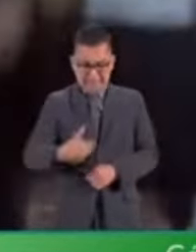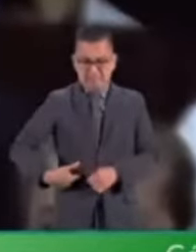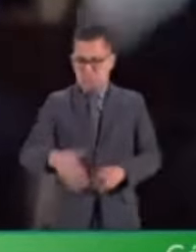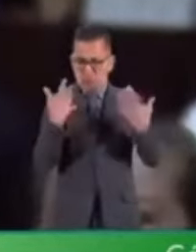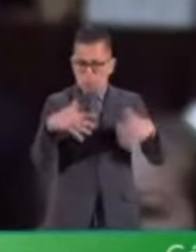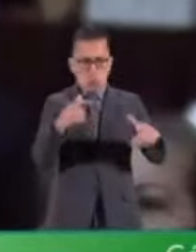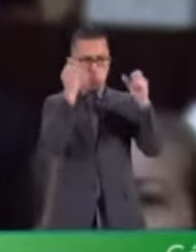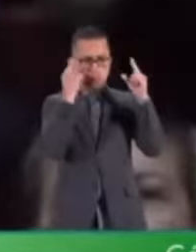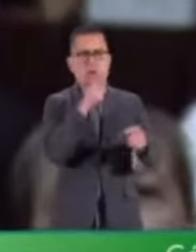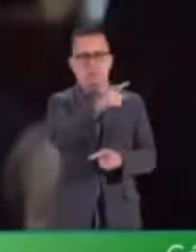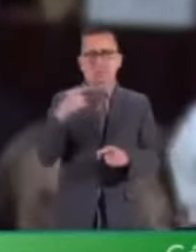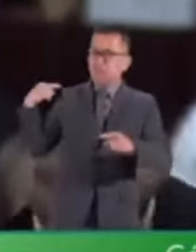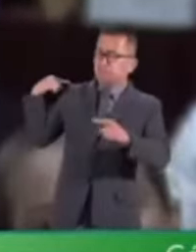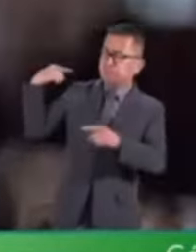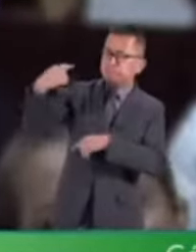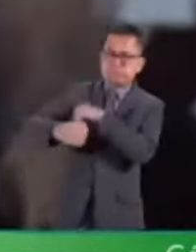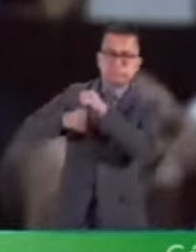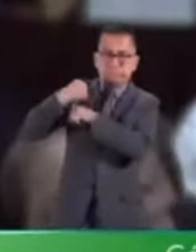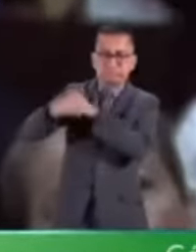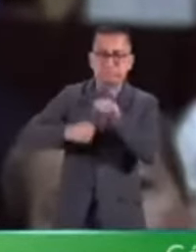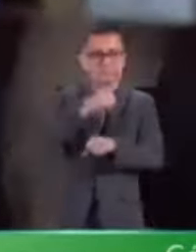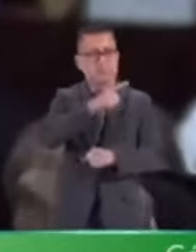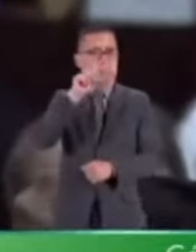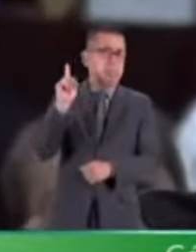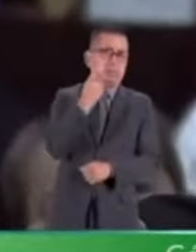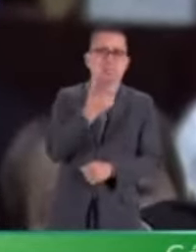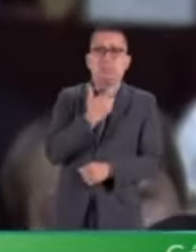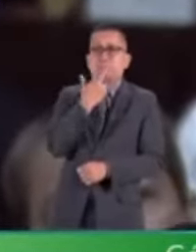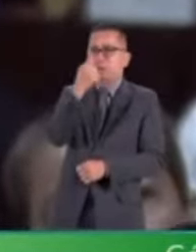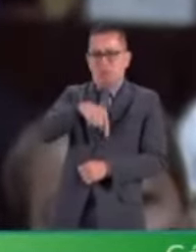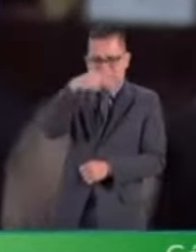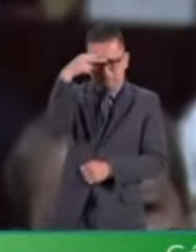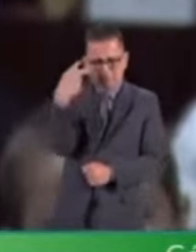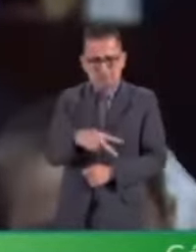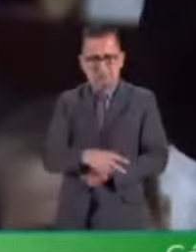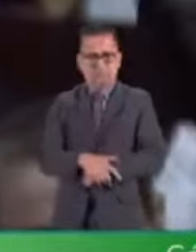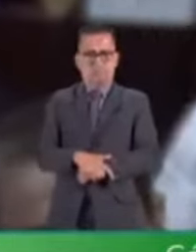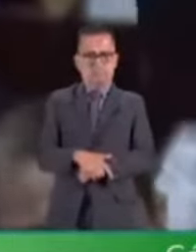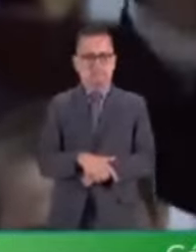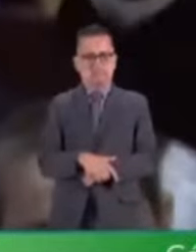¡Presidente! ¡Los últimos años en este país! ¡Por eso,